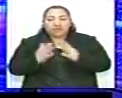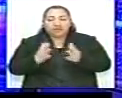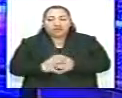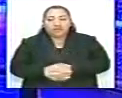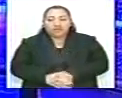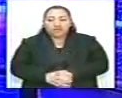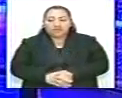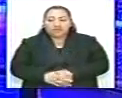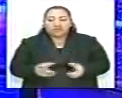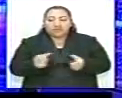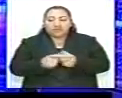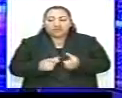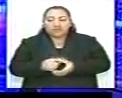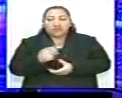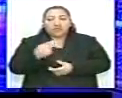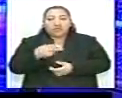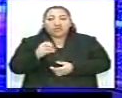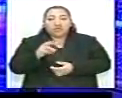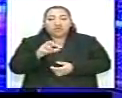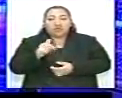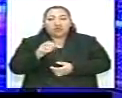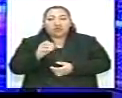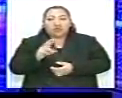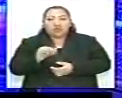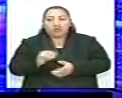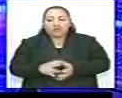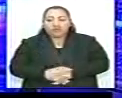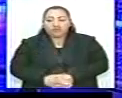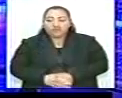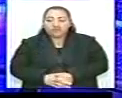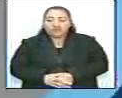comisión que preside el congresista Horacio Pacori.